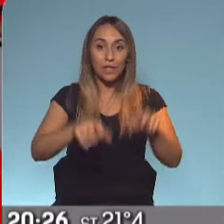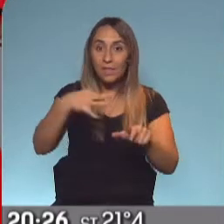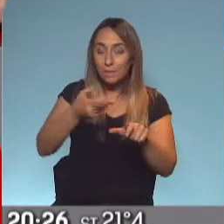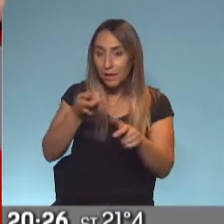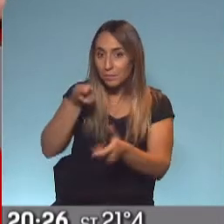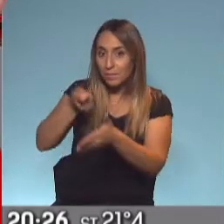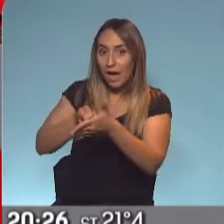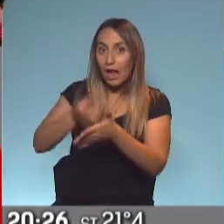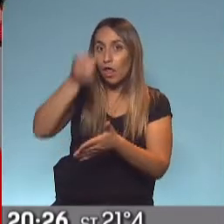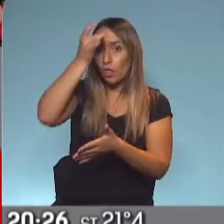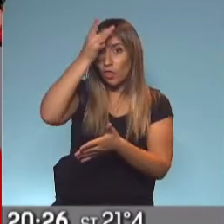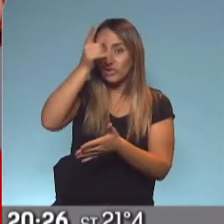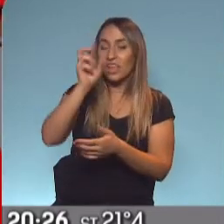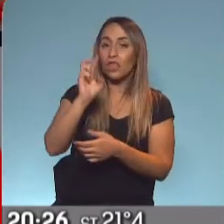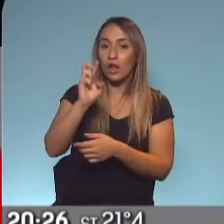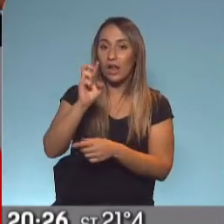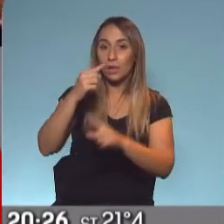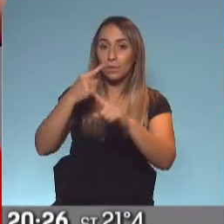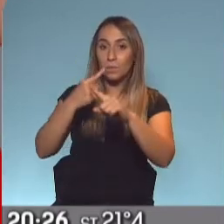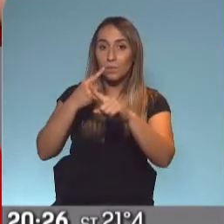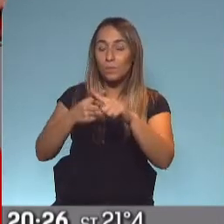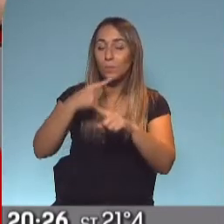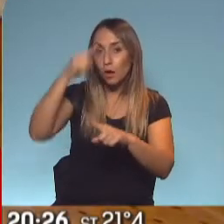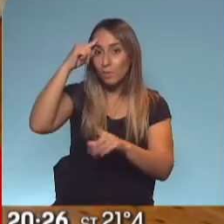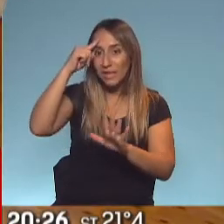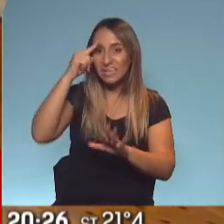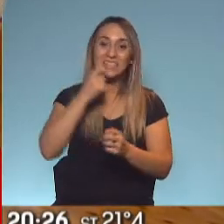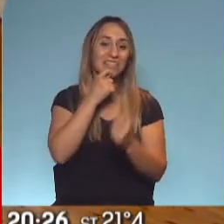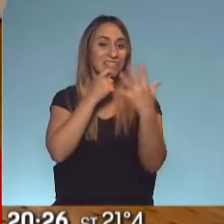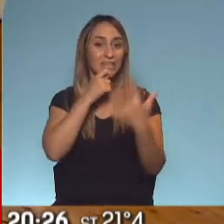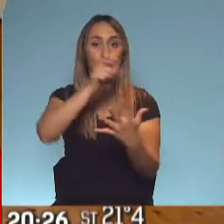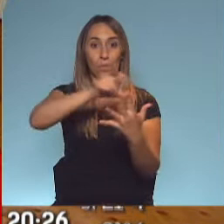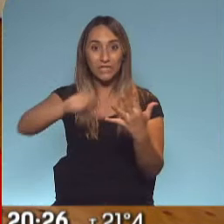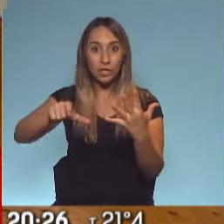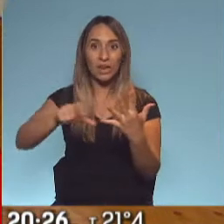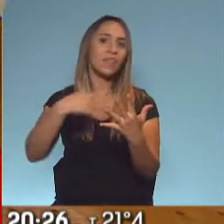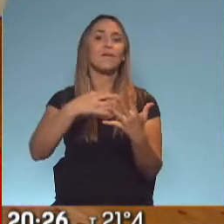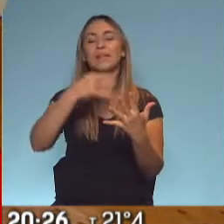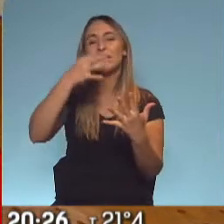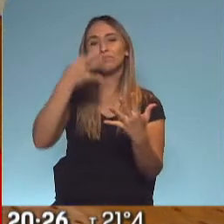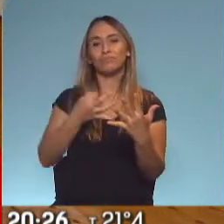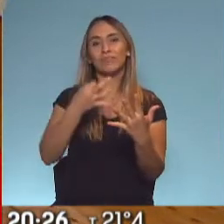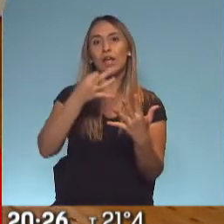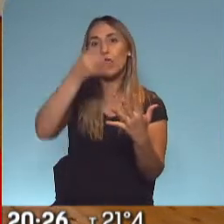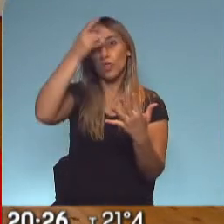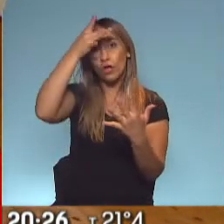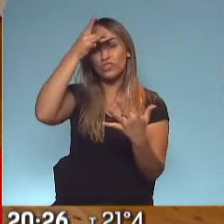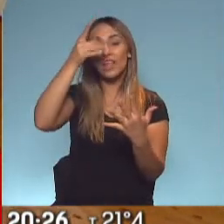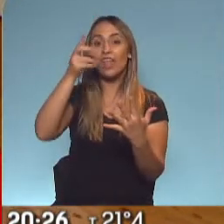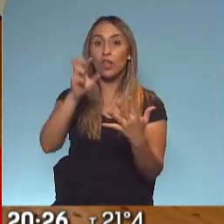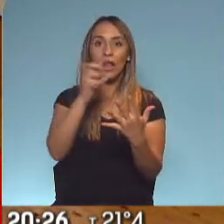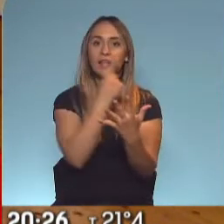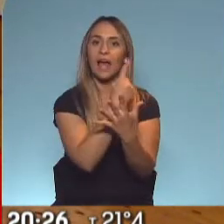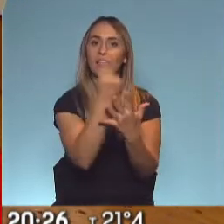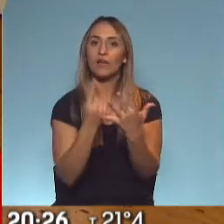$12 por mes, cada familia, ¿no? Son 5 integrantes, tienen que pagar $12, $60 por mes. Y les cubre